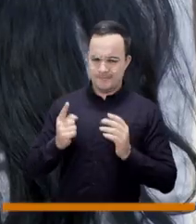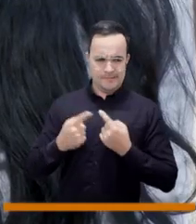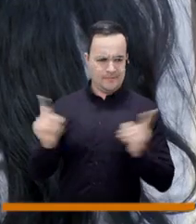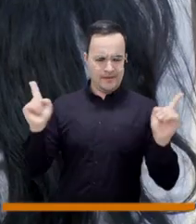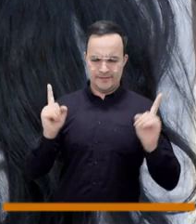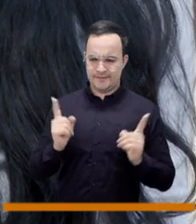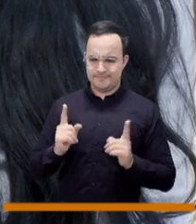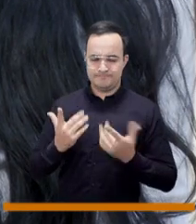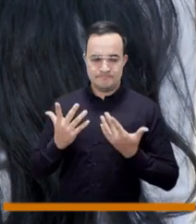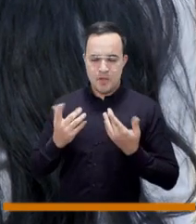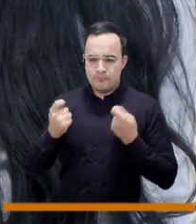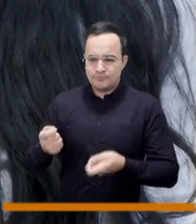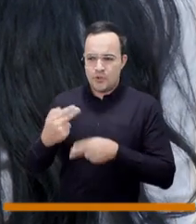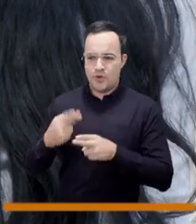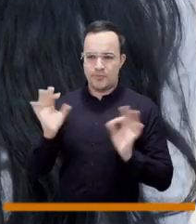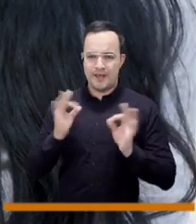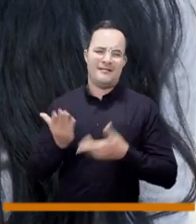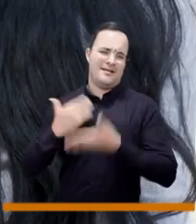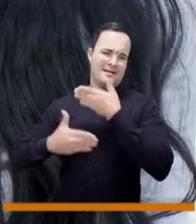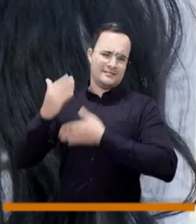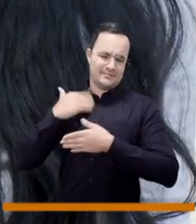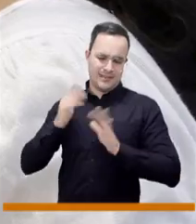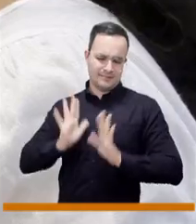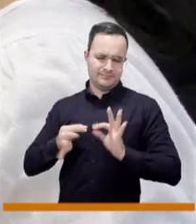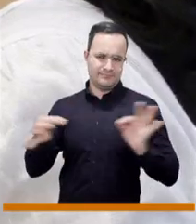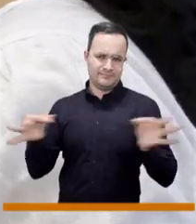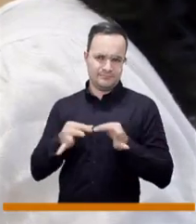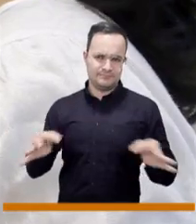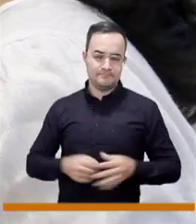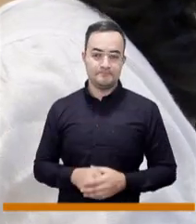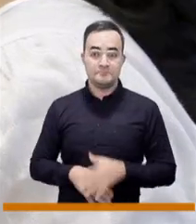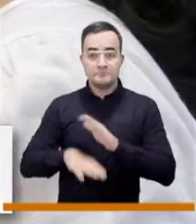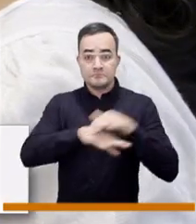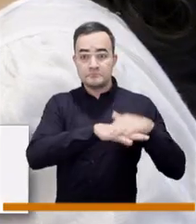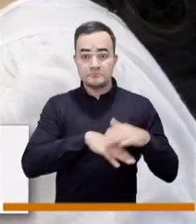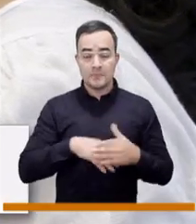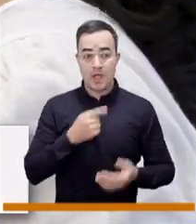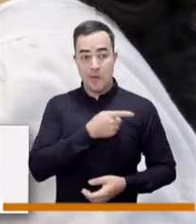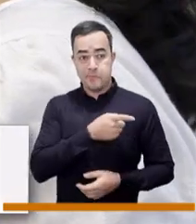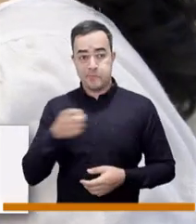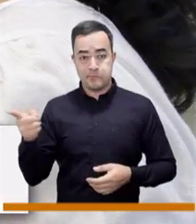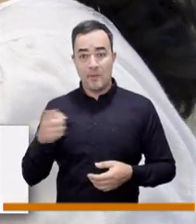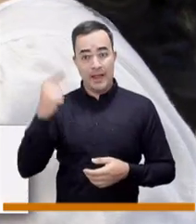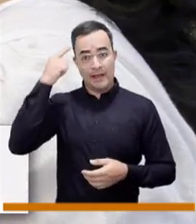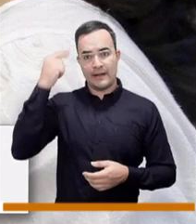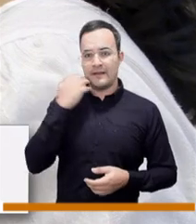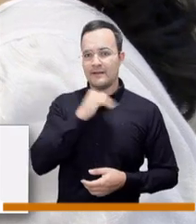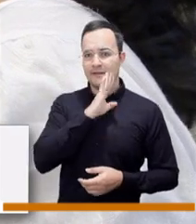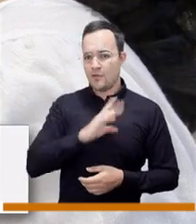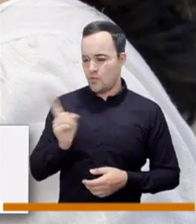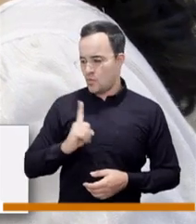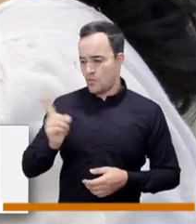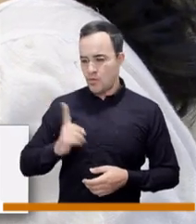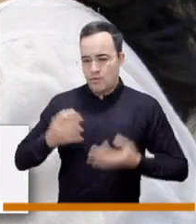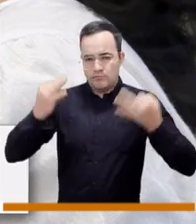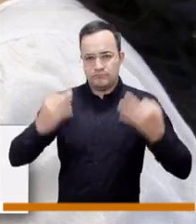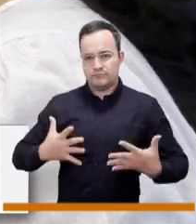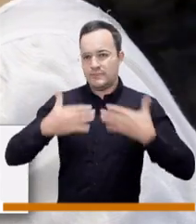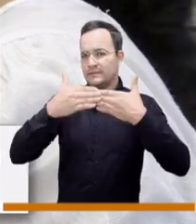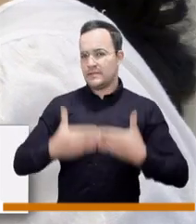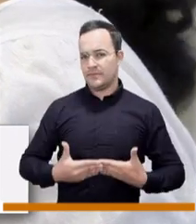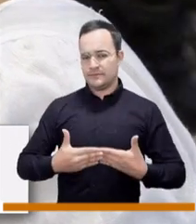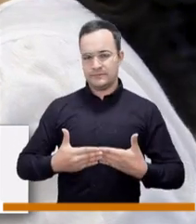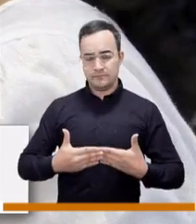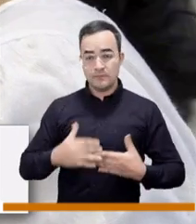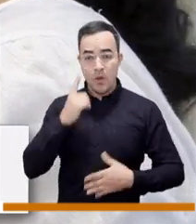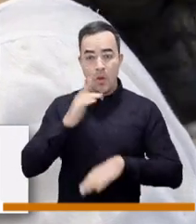especificado la condición tea como ya lo han dicho muchos no es una enfermedad se convierte en discapacidad cuando hay barreras y limitaciones